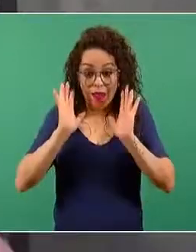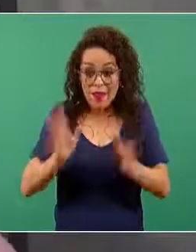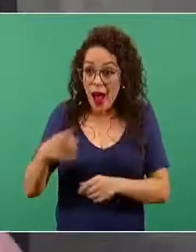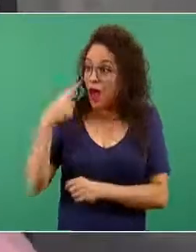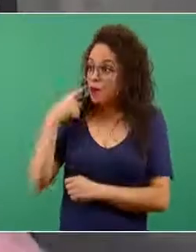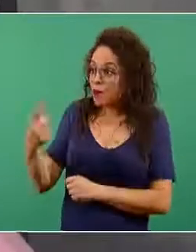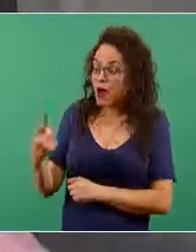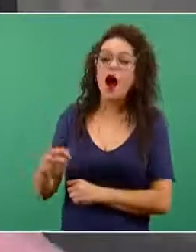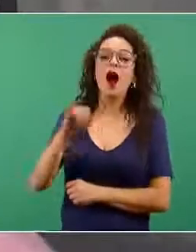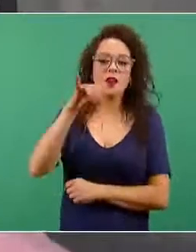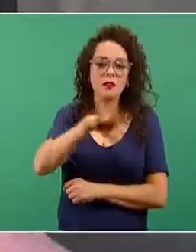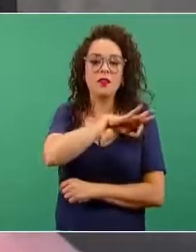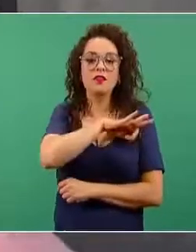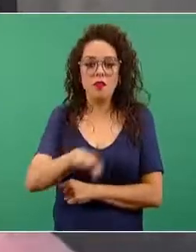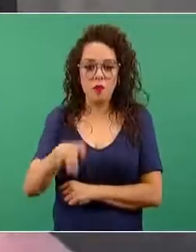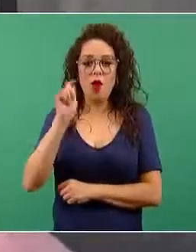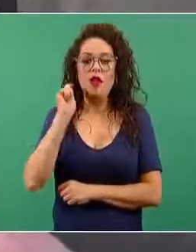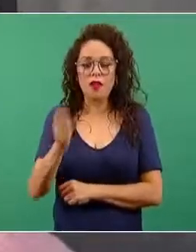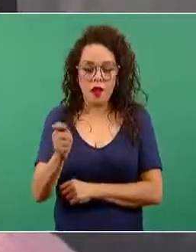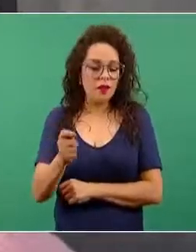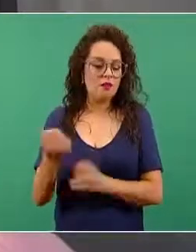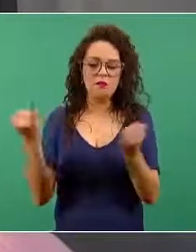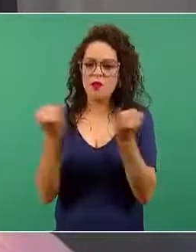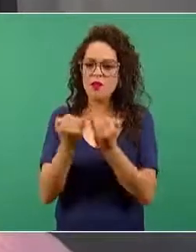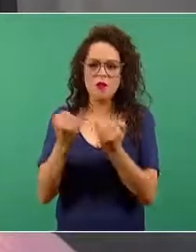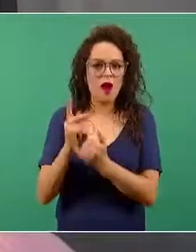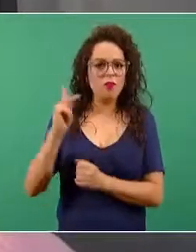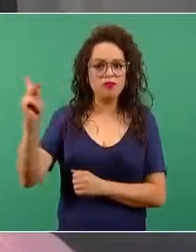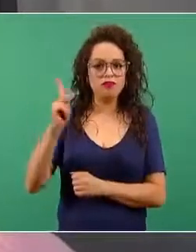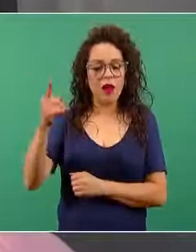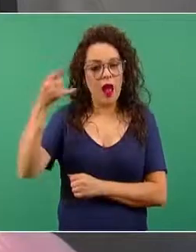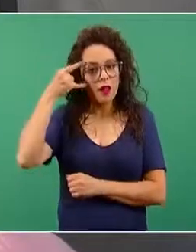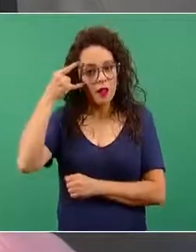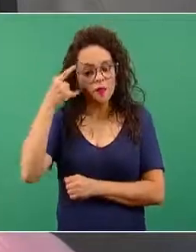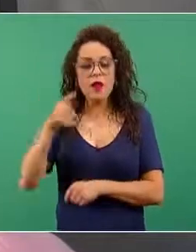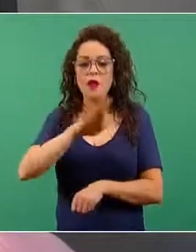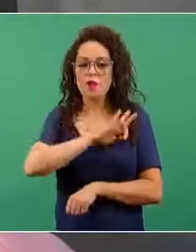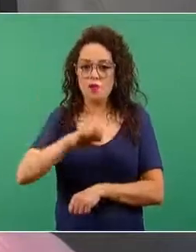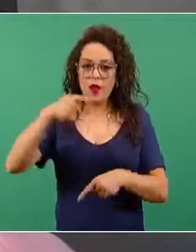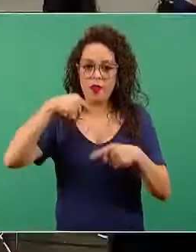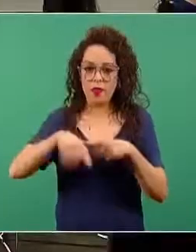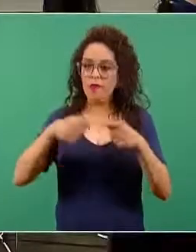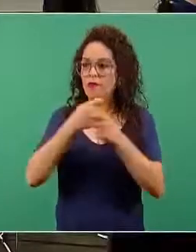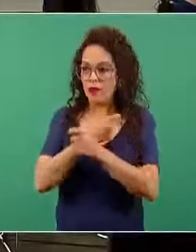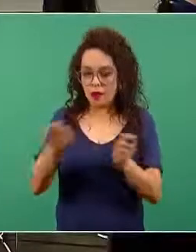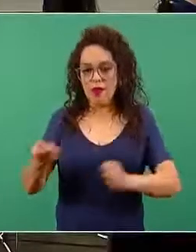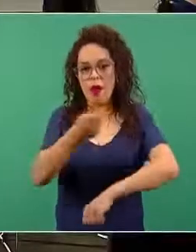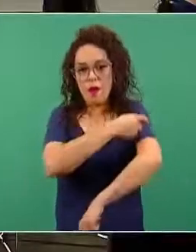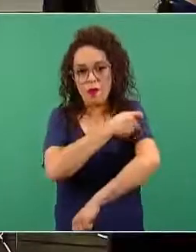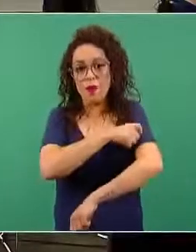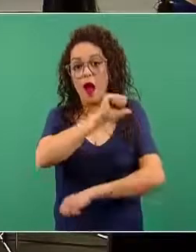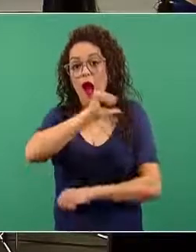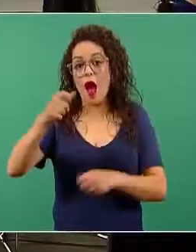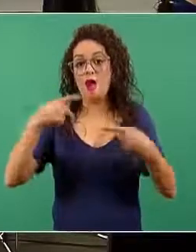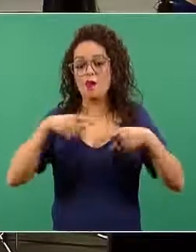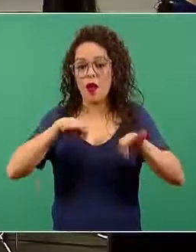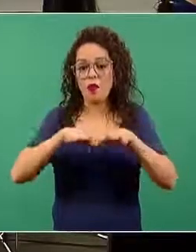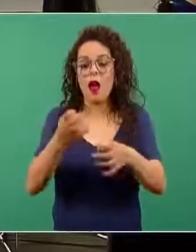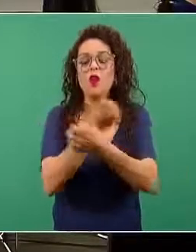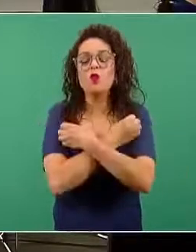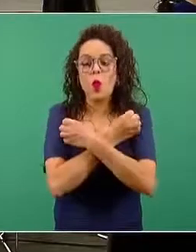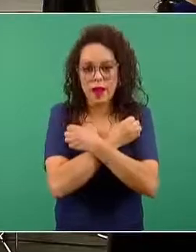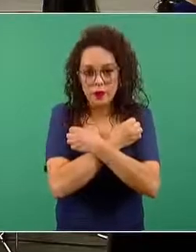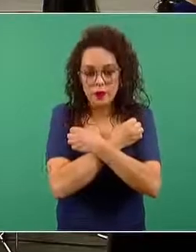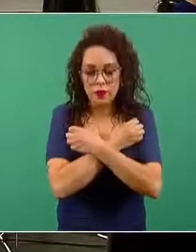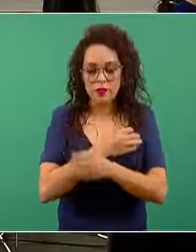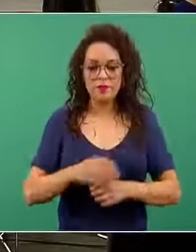candidatos para seguir el mismo curso de acción y también ya estar vacunando al personal educativo. Parte de este personal educativo, no perdamos